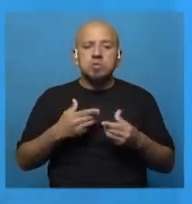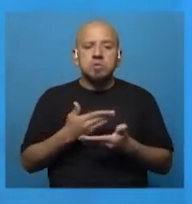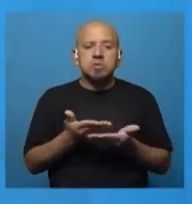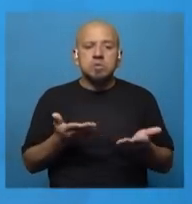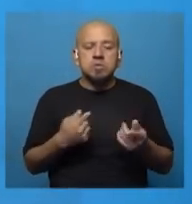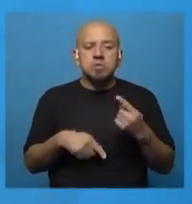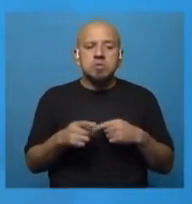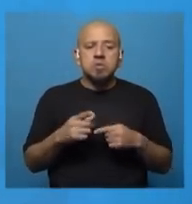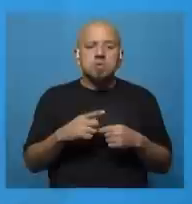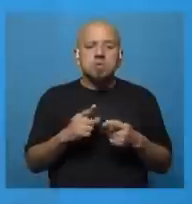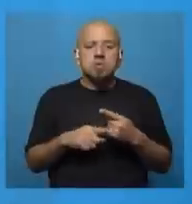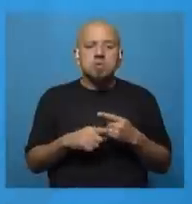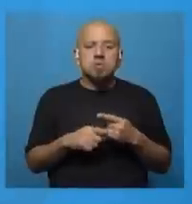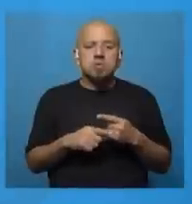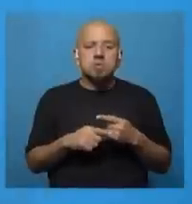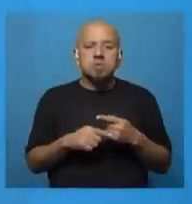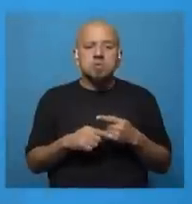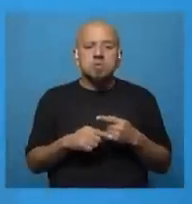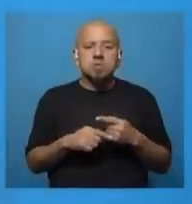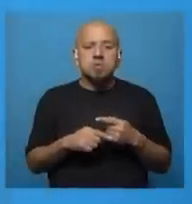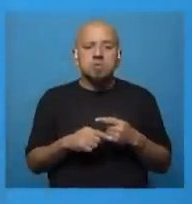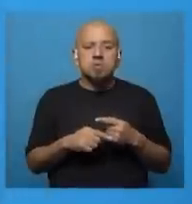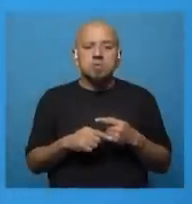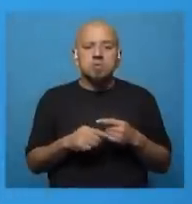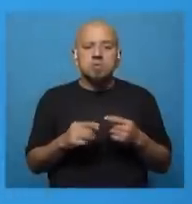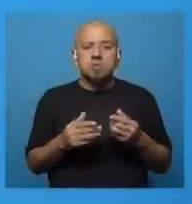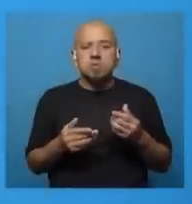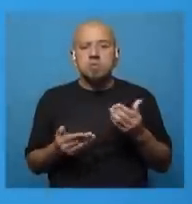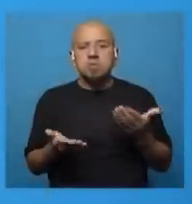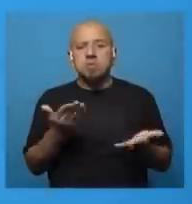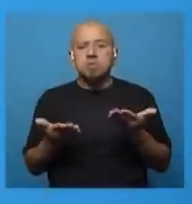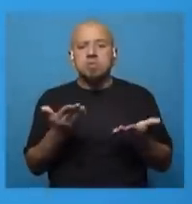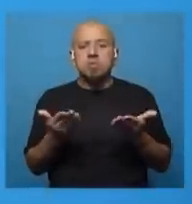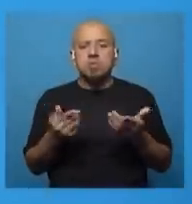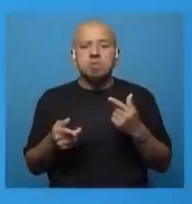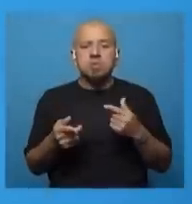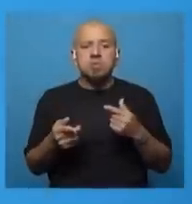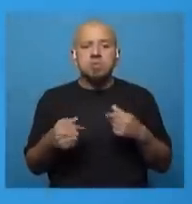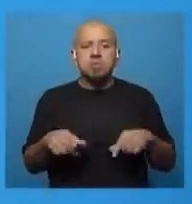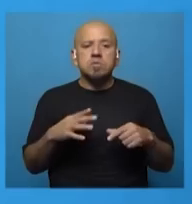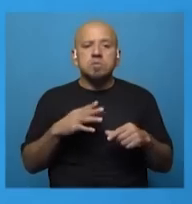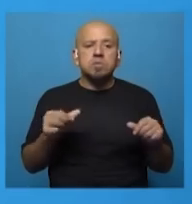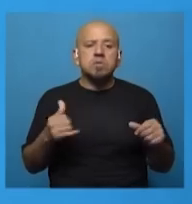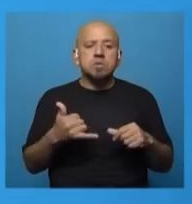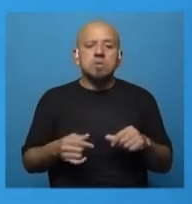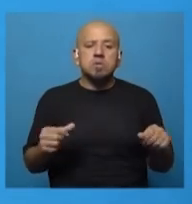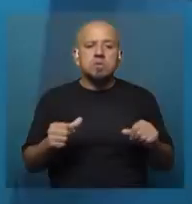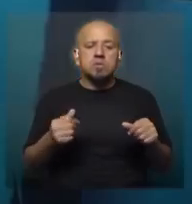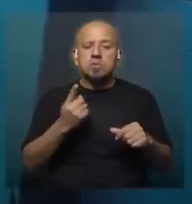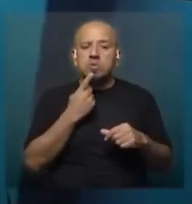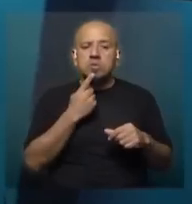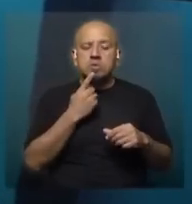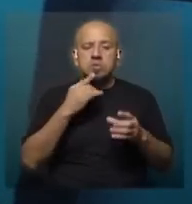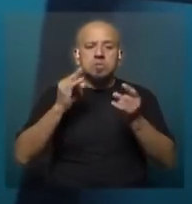den un paso al costado verdad estamos evaluando ver si vamos a tener acciones políticas o parlamentarias